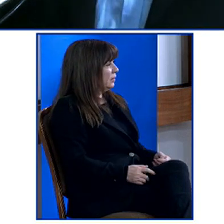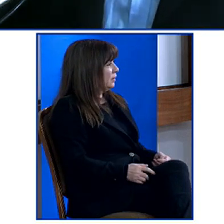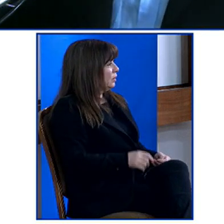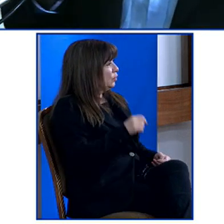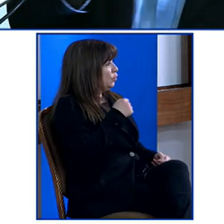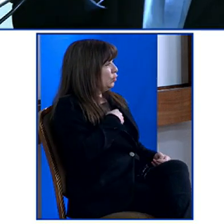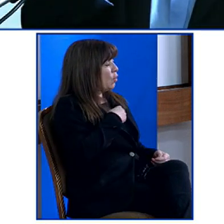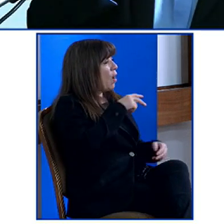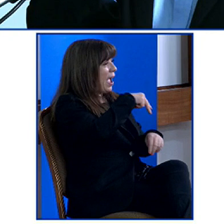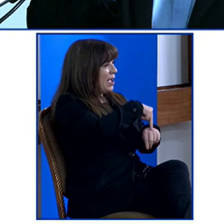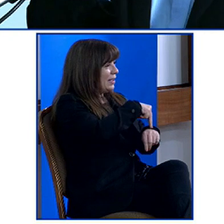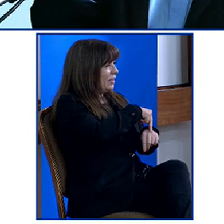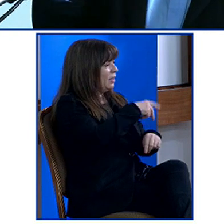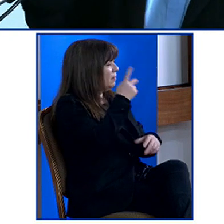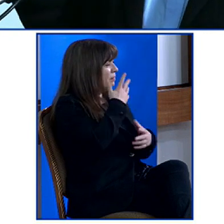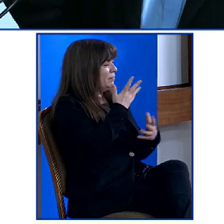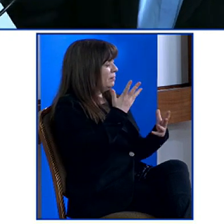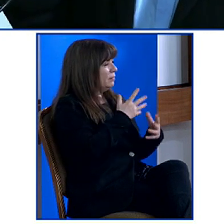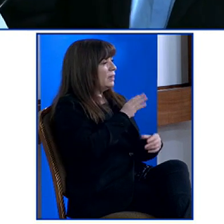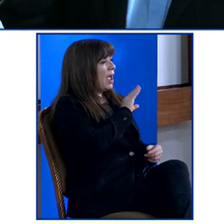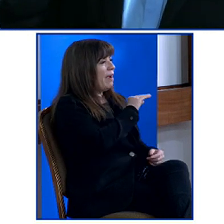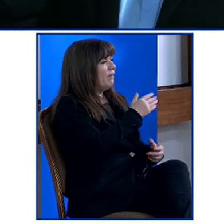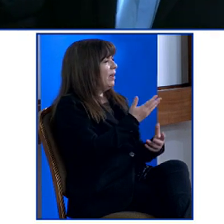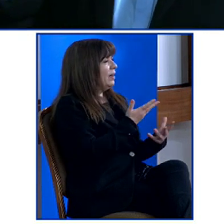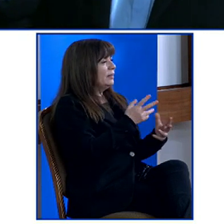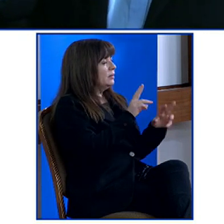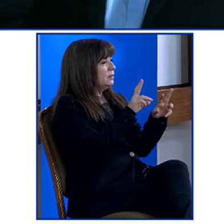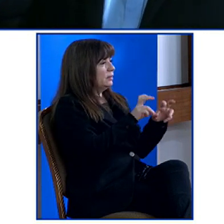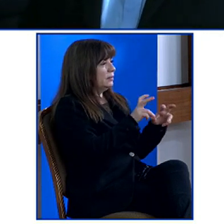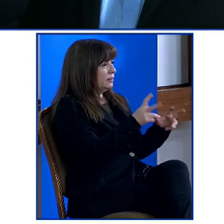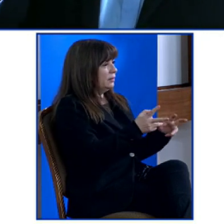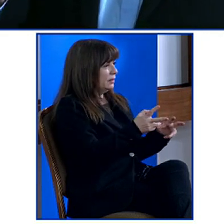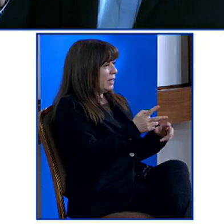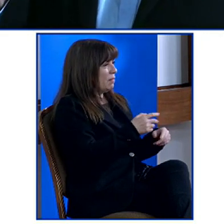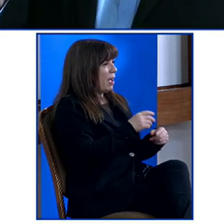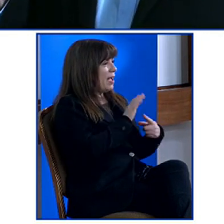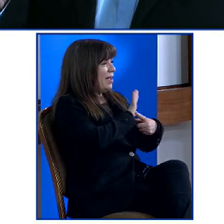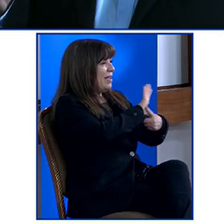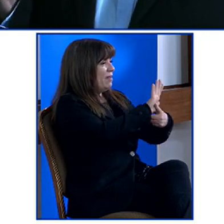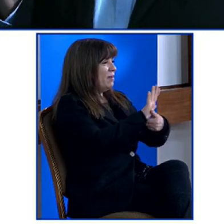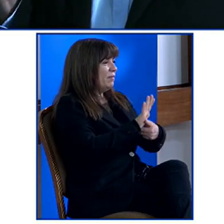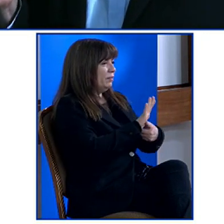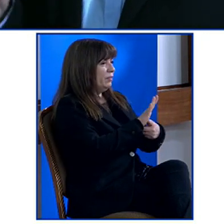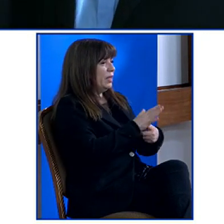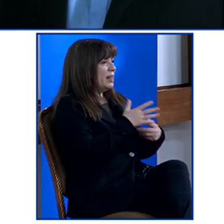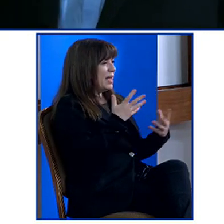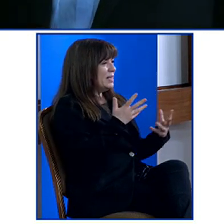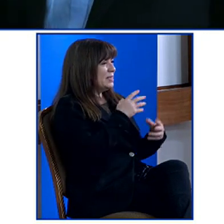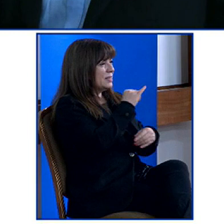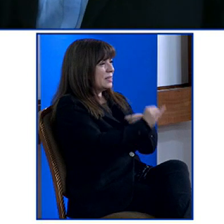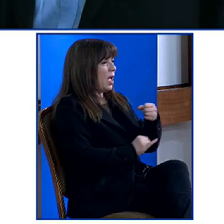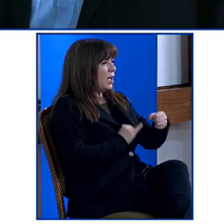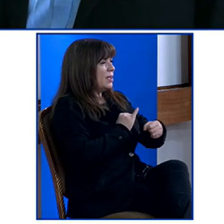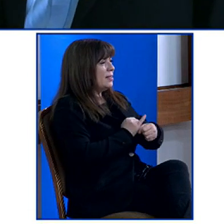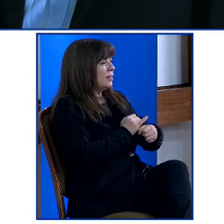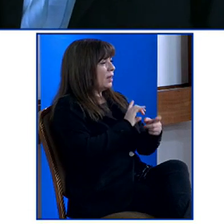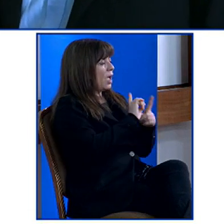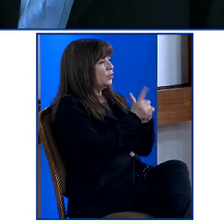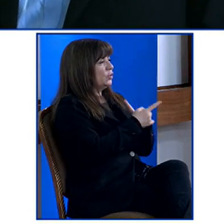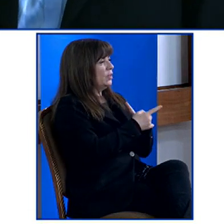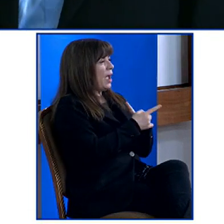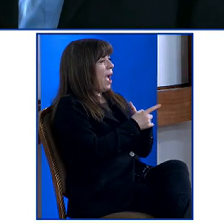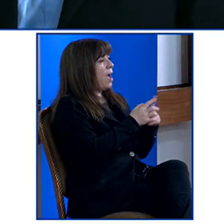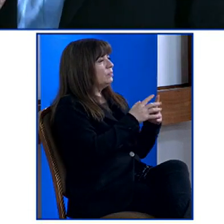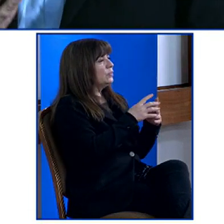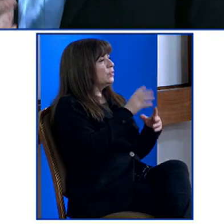yo estoy aquí para hablaros sobre la evidencia internacional sobre cambio